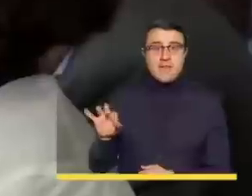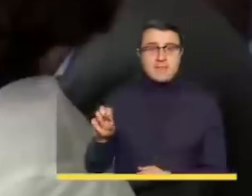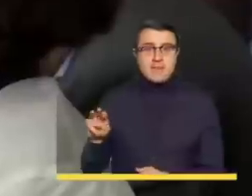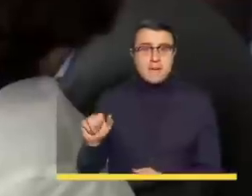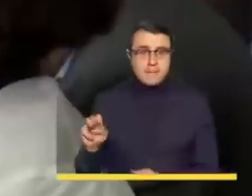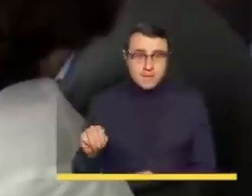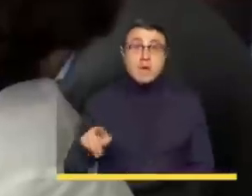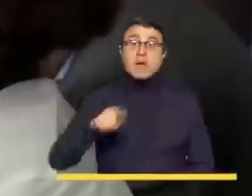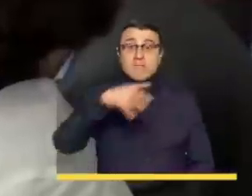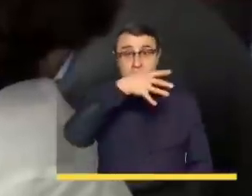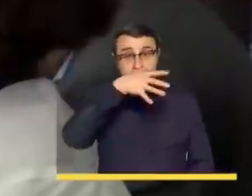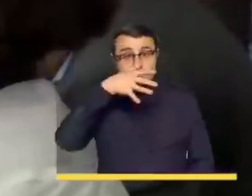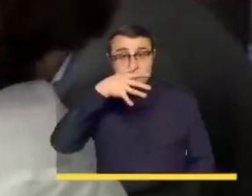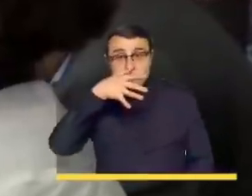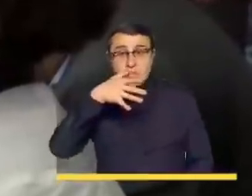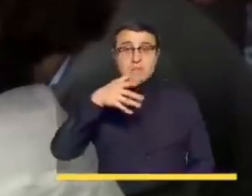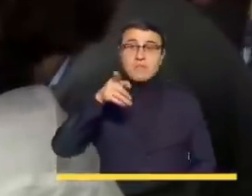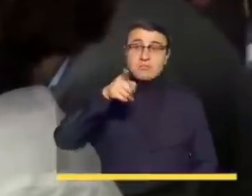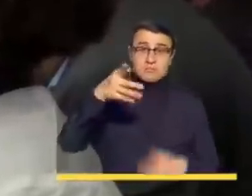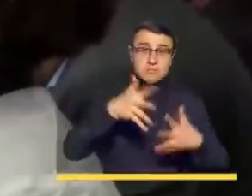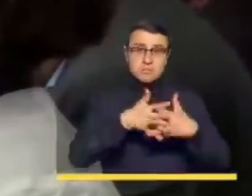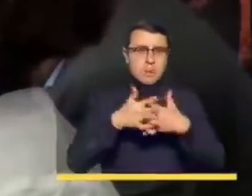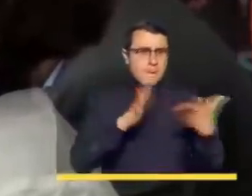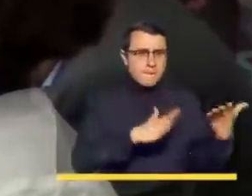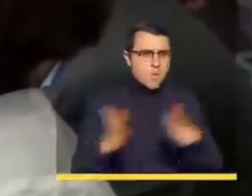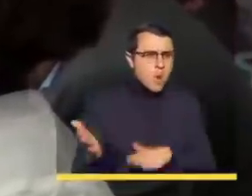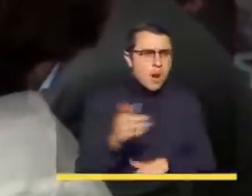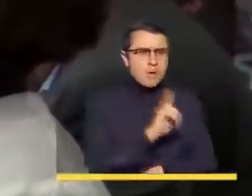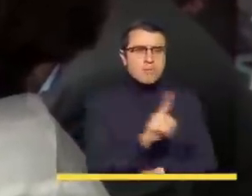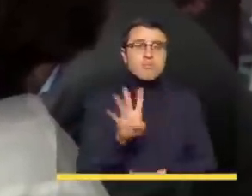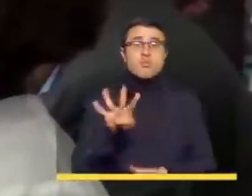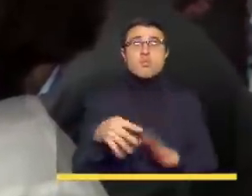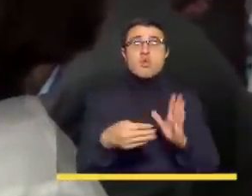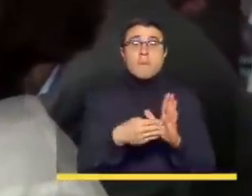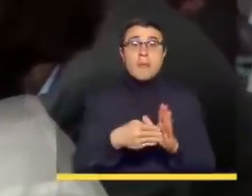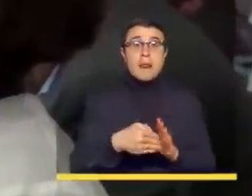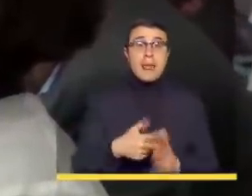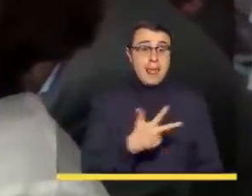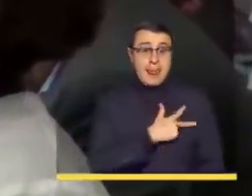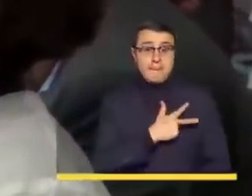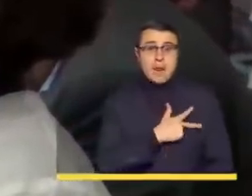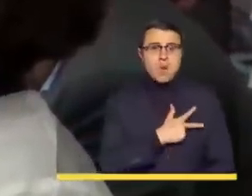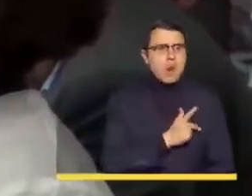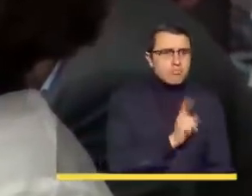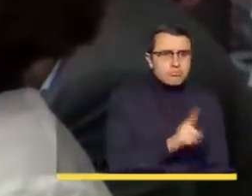cocaína en Estados Unidos mataba 4,000 al año. Y la marihuana, ninguno.